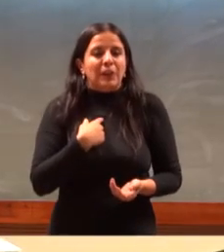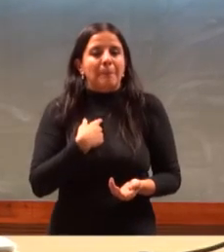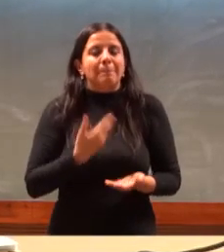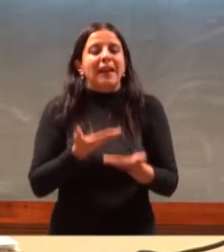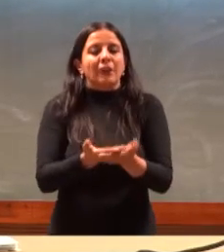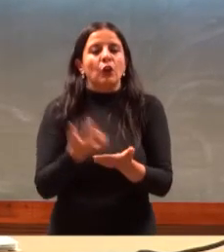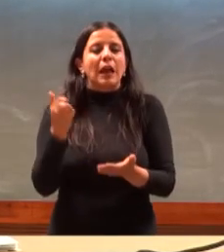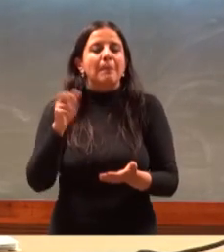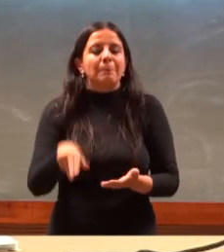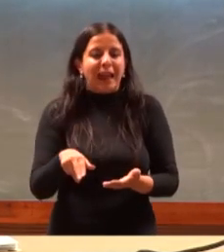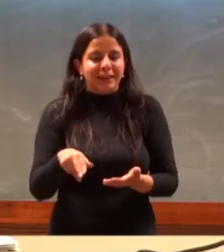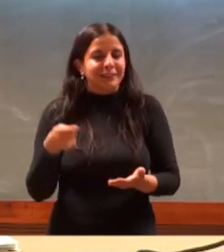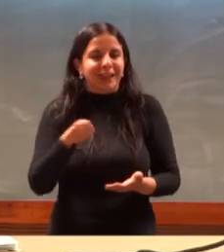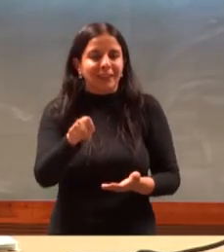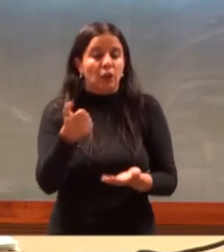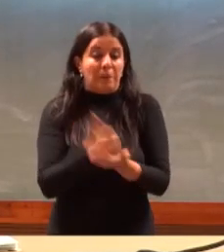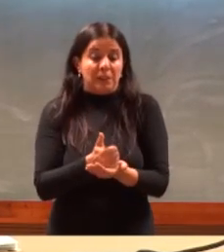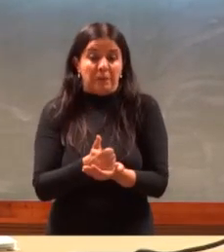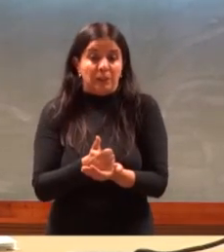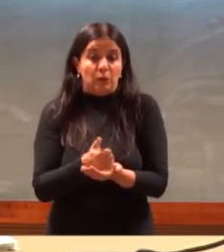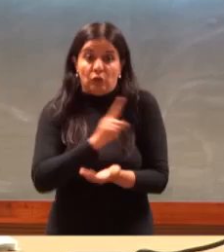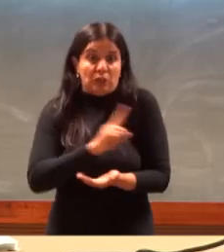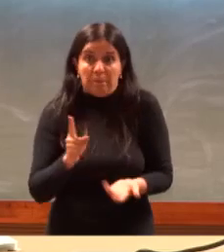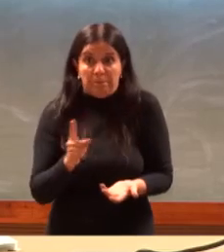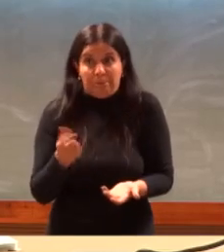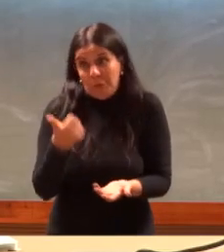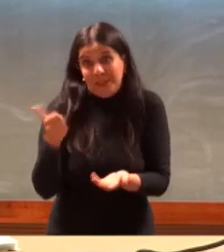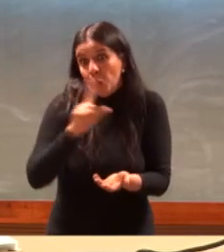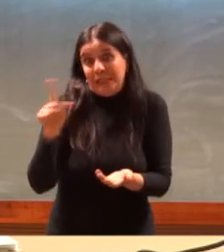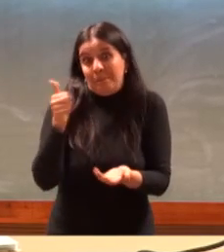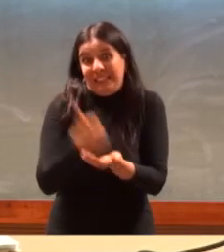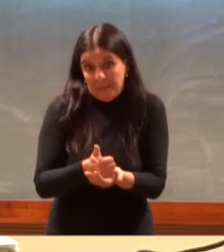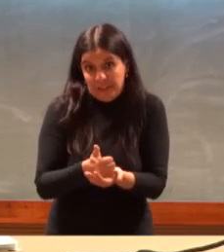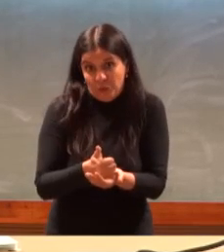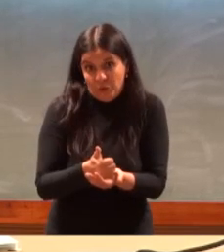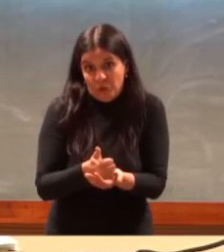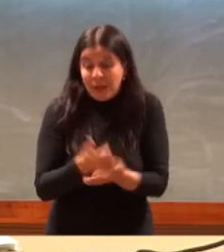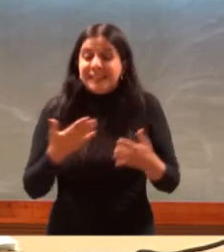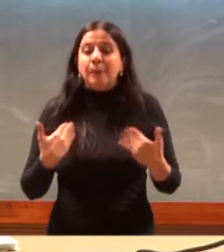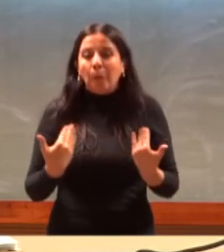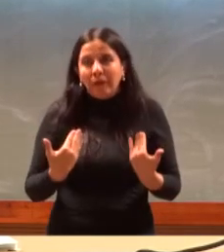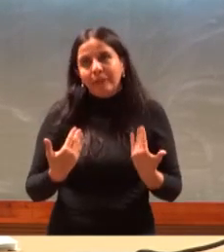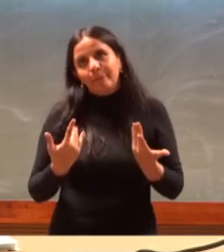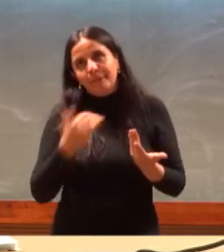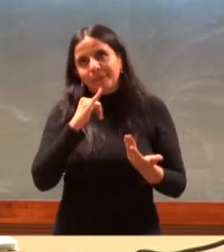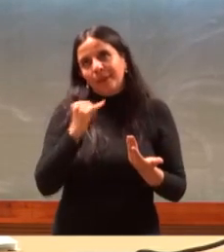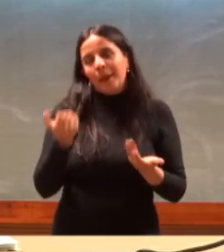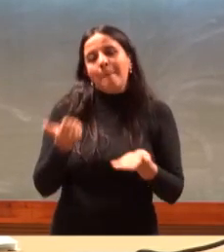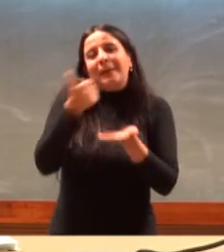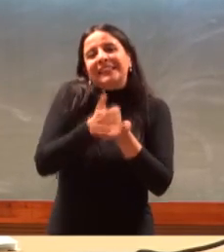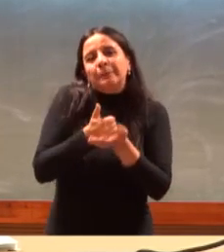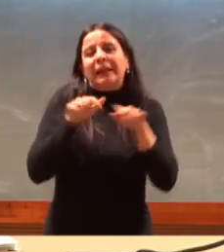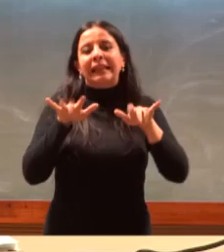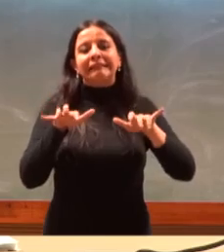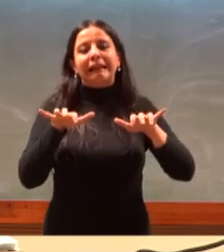de participativo tiene muy poco realmente porque no sé si ustedes saben que se puede participar a través de internet y las actas de las de las hay foros en las